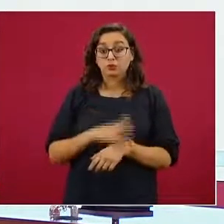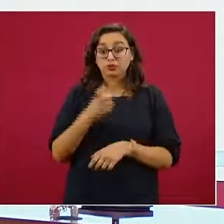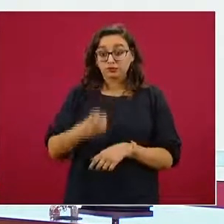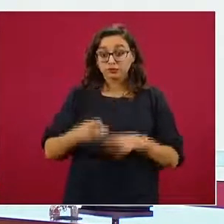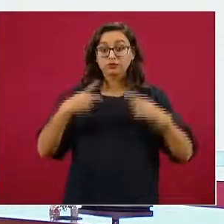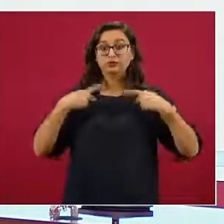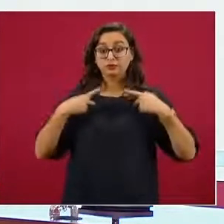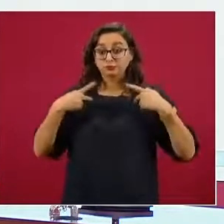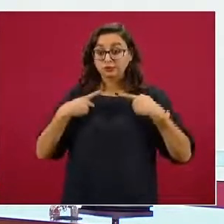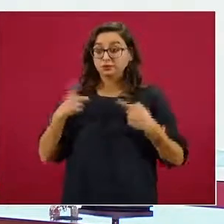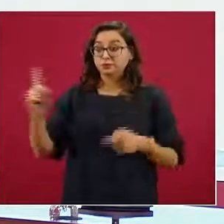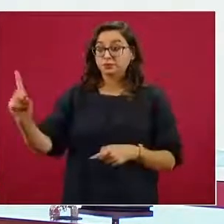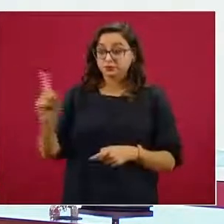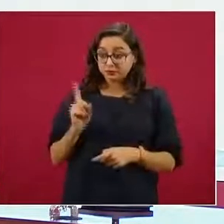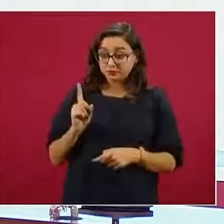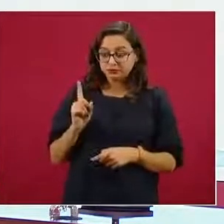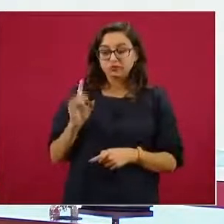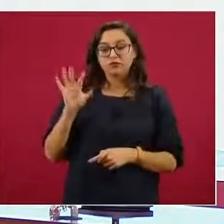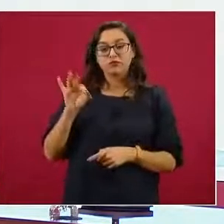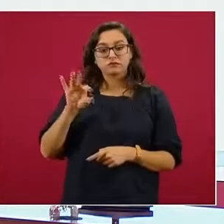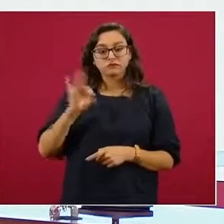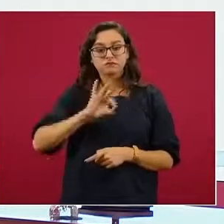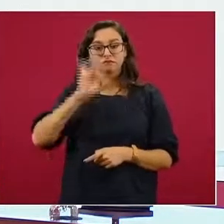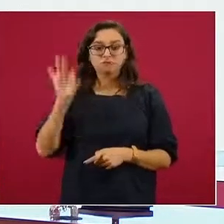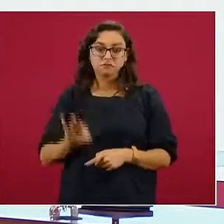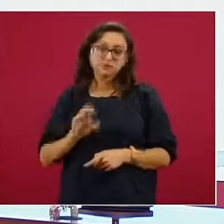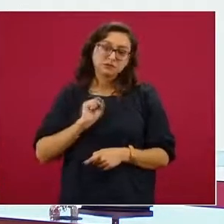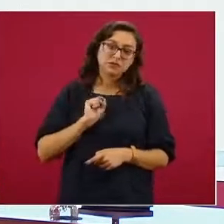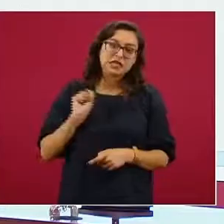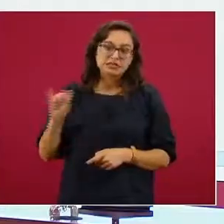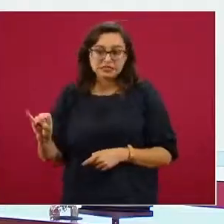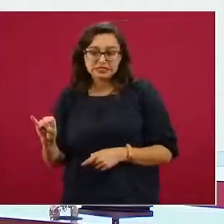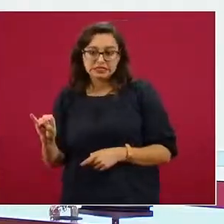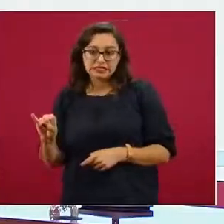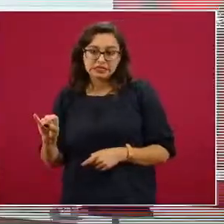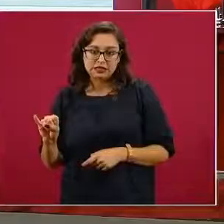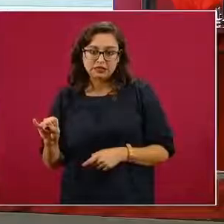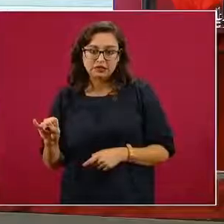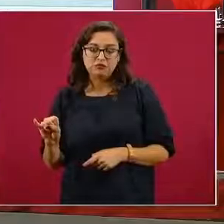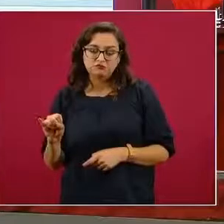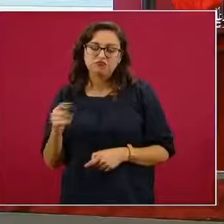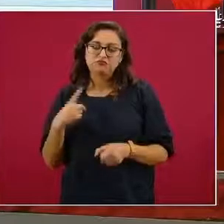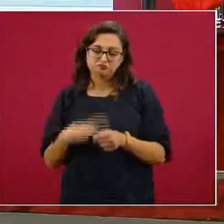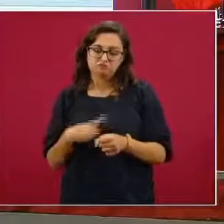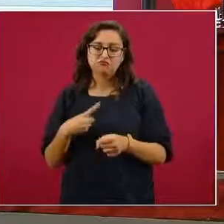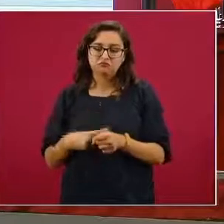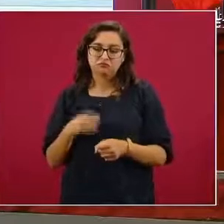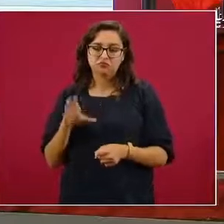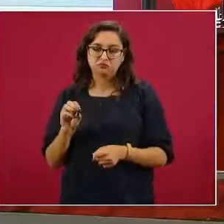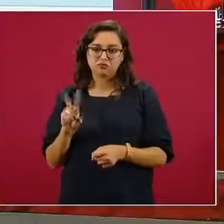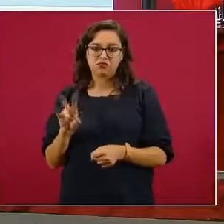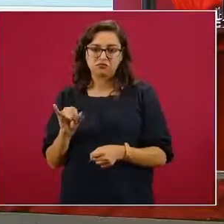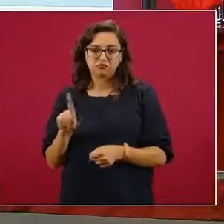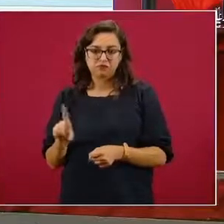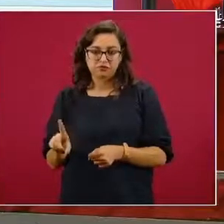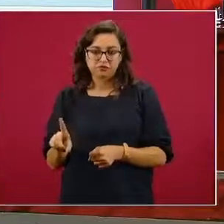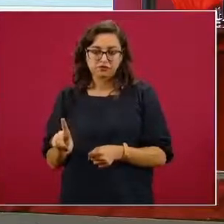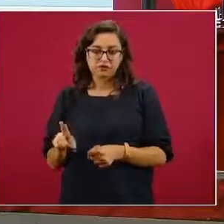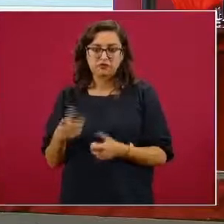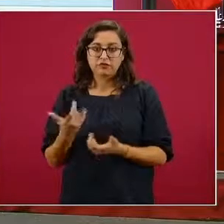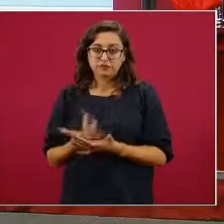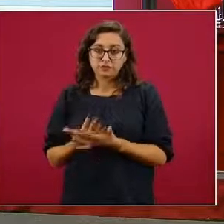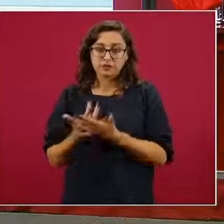condición tiene 40% de probabilidad de que sea COVID. Las personas que aún estamos